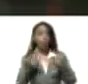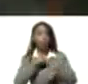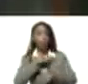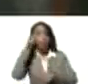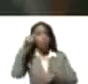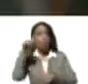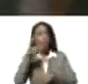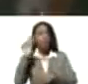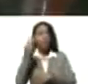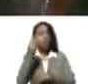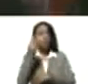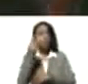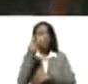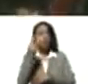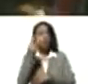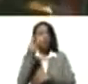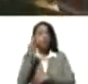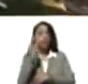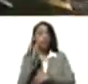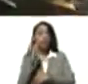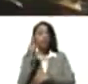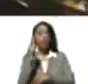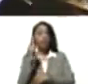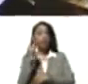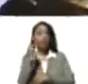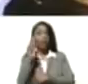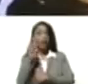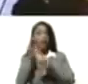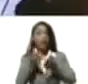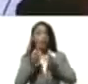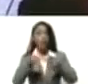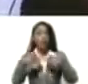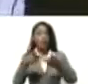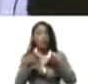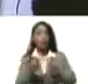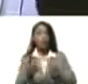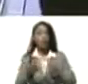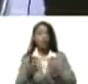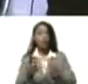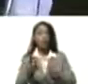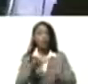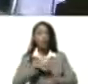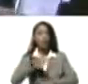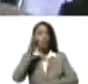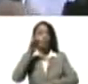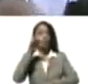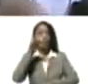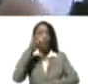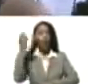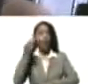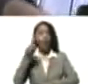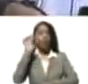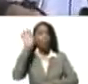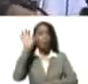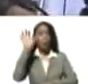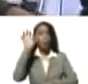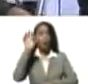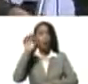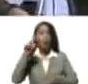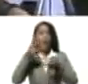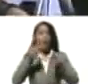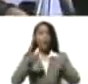segunda real llamado el renal renacimiento del renacer del espíritu original de la patria el renacer de